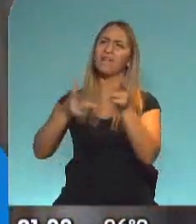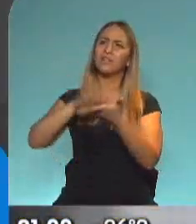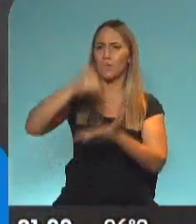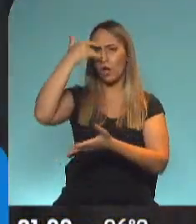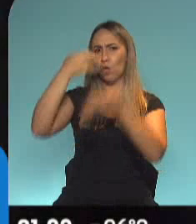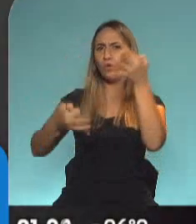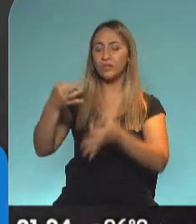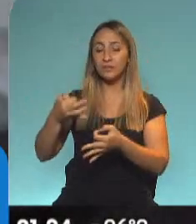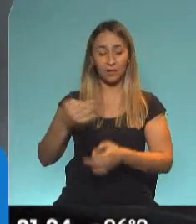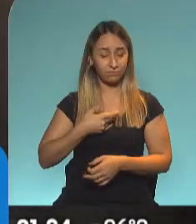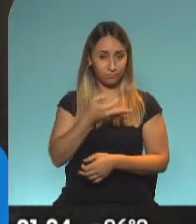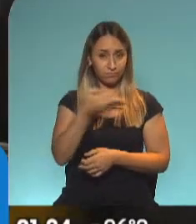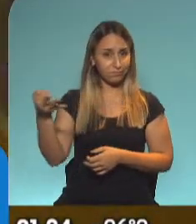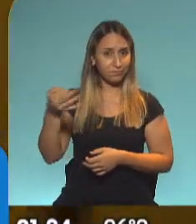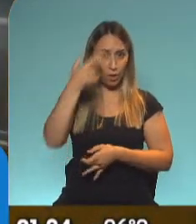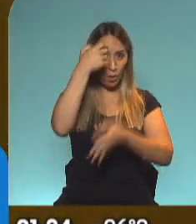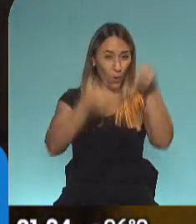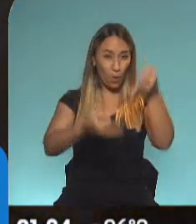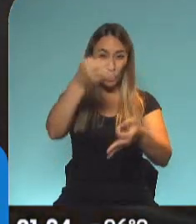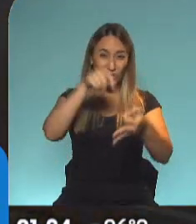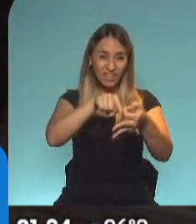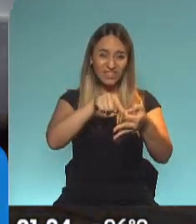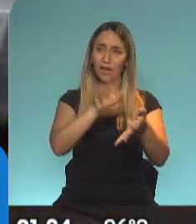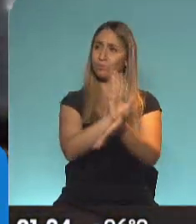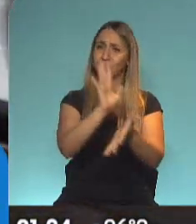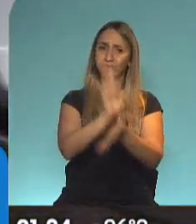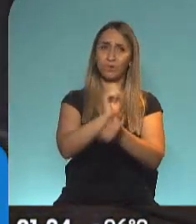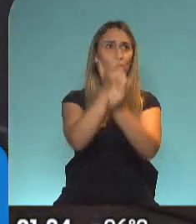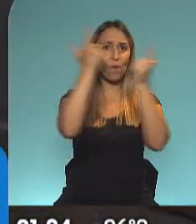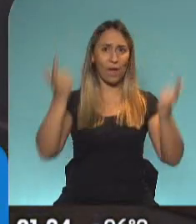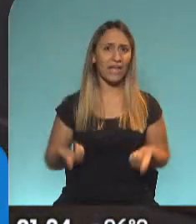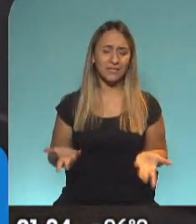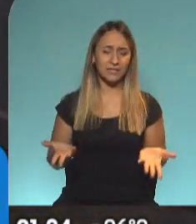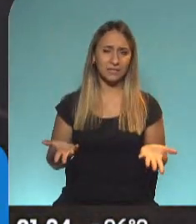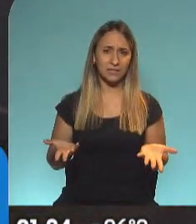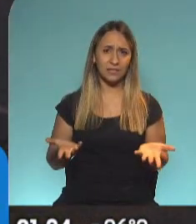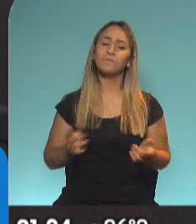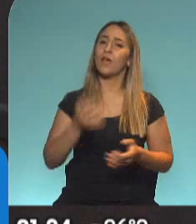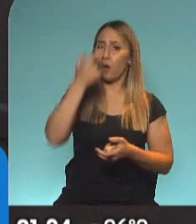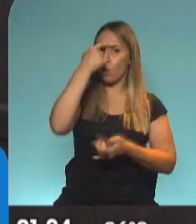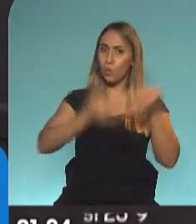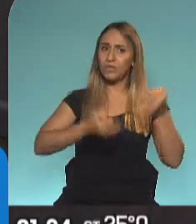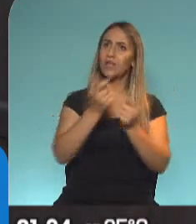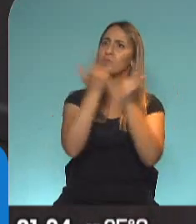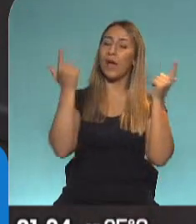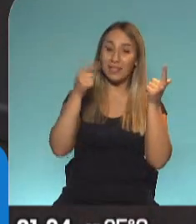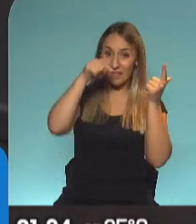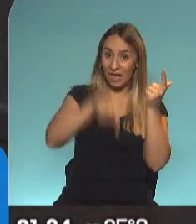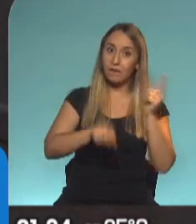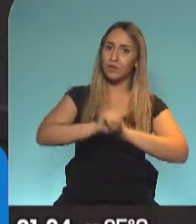diría que realmente la justicia está totalmente ausente, no solo en esto, sino en muchas otras cosas, pero en